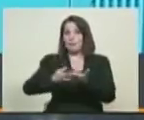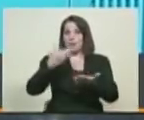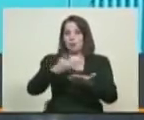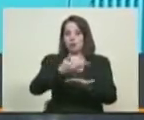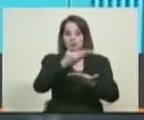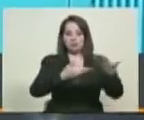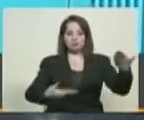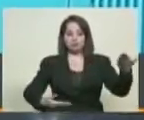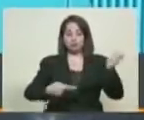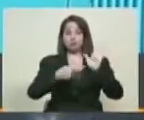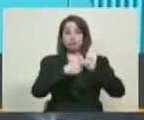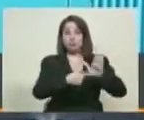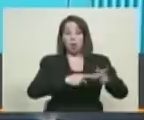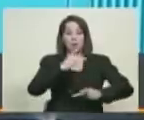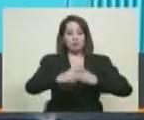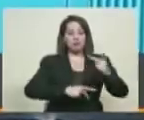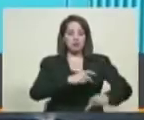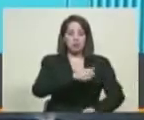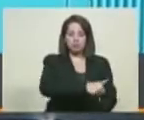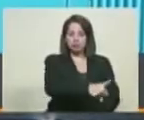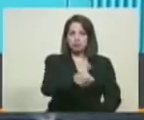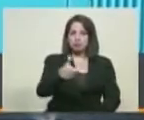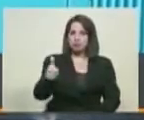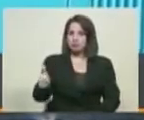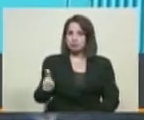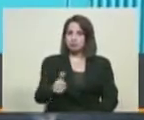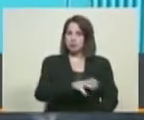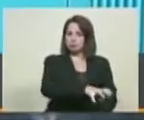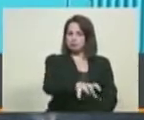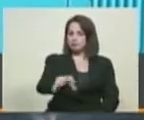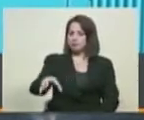concretas productivas por cada sector.